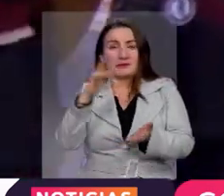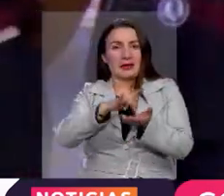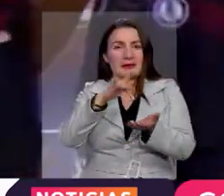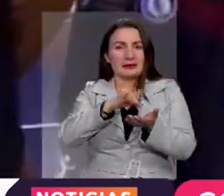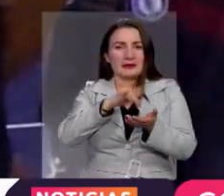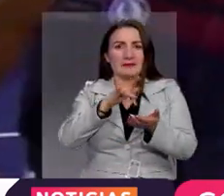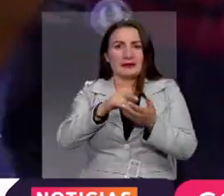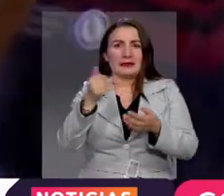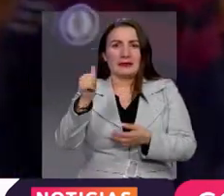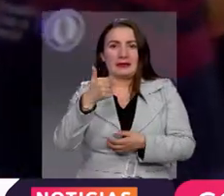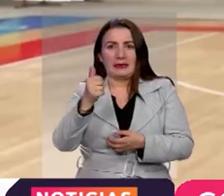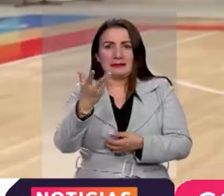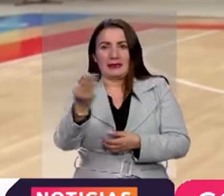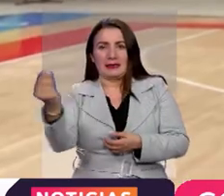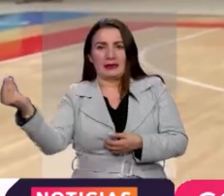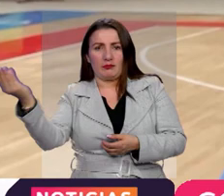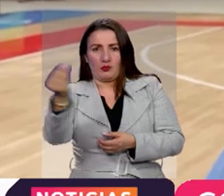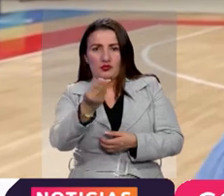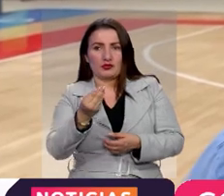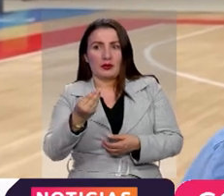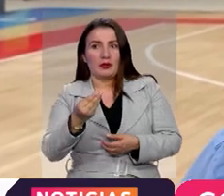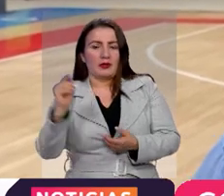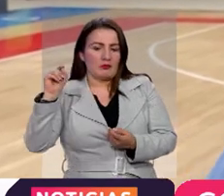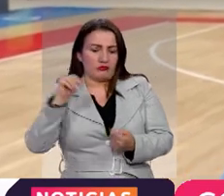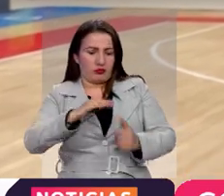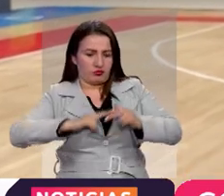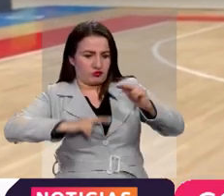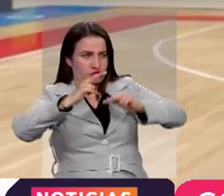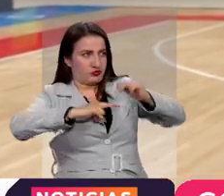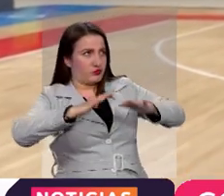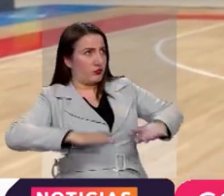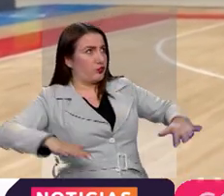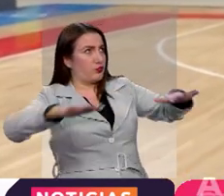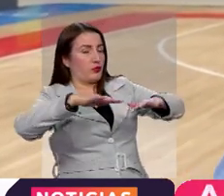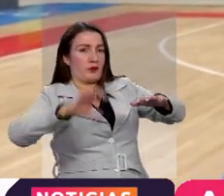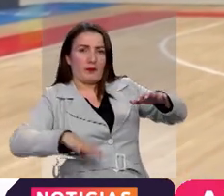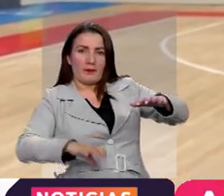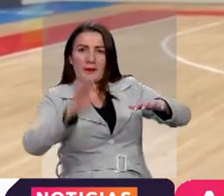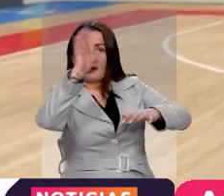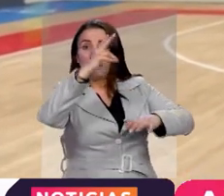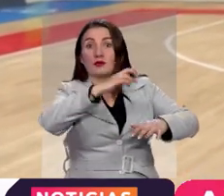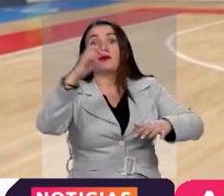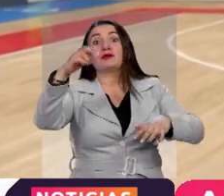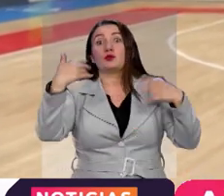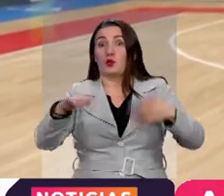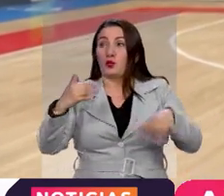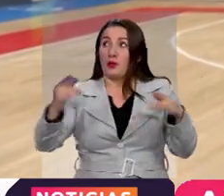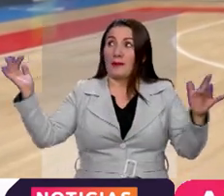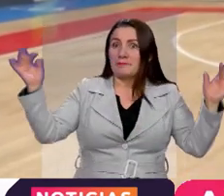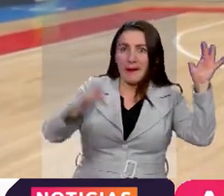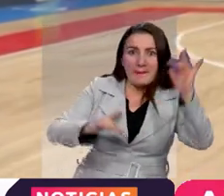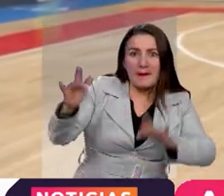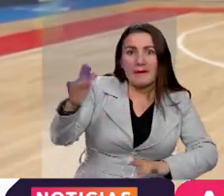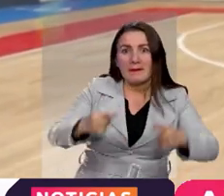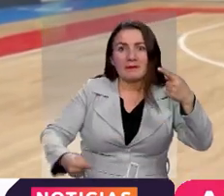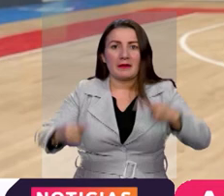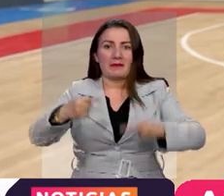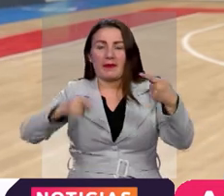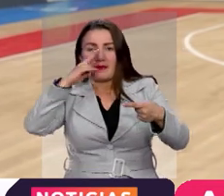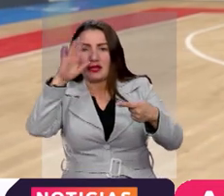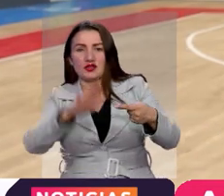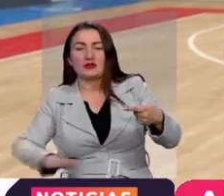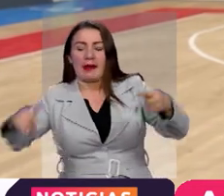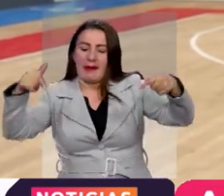total de 10 equipos. Esta inversión de hacer un Coliseo Profesional de Baloncesto está dando el fruto y es traer el Campeonato Nacional